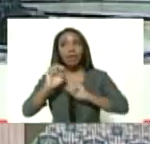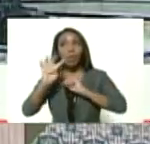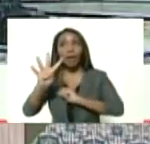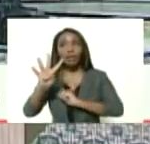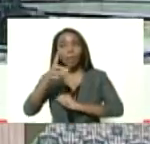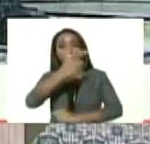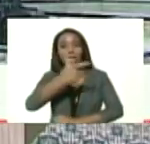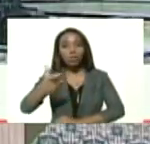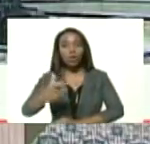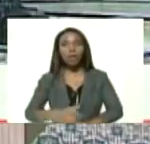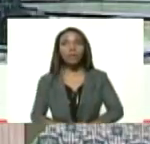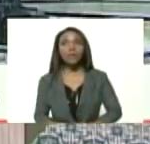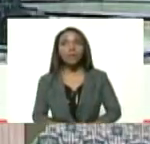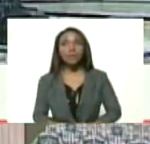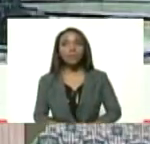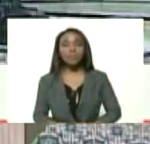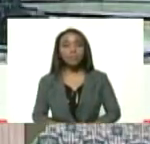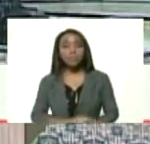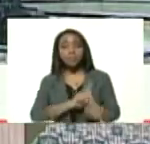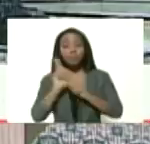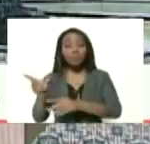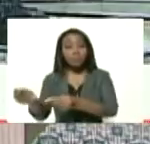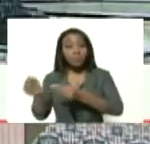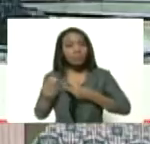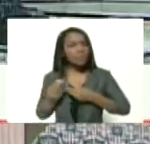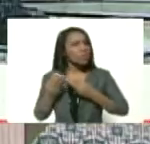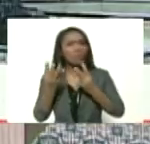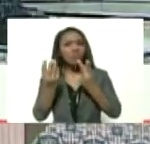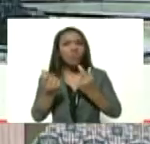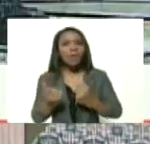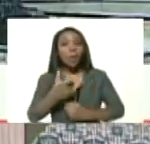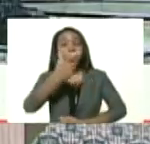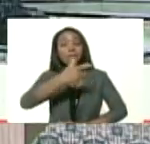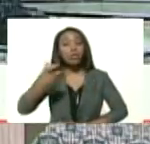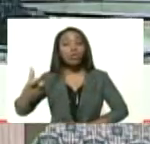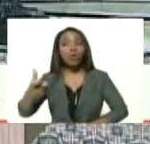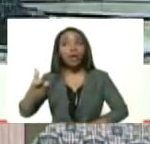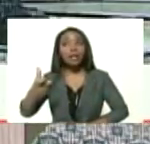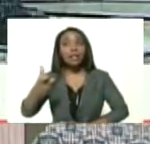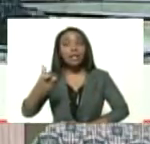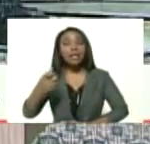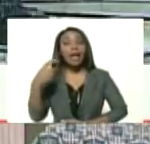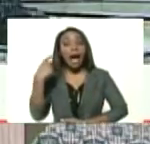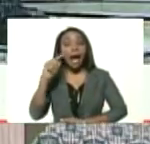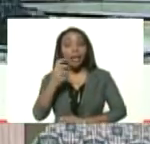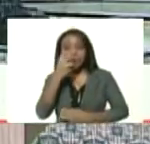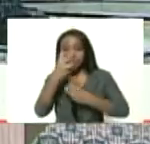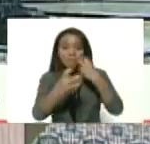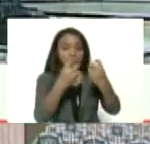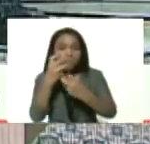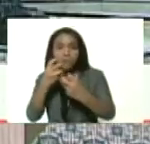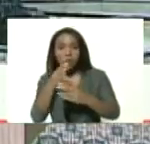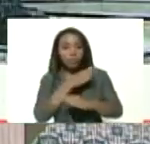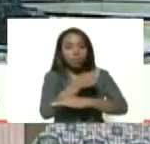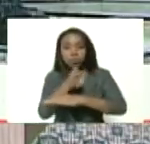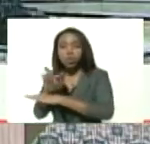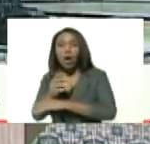14.779.644 personas. Eso nos da un número de personas potenciales a visitar de